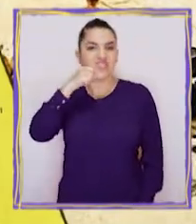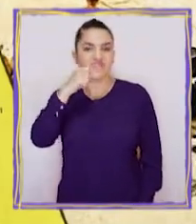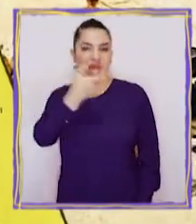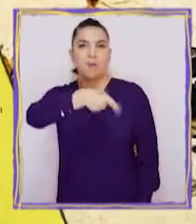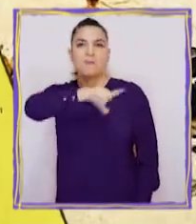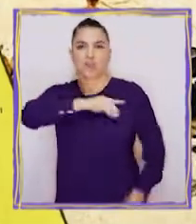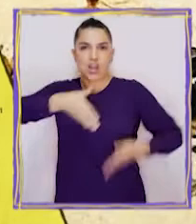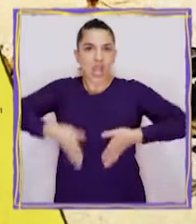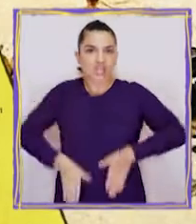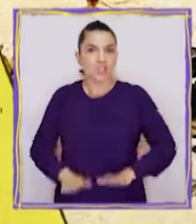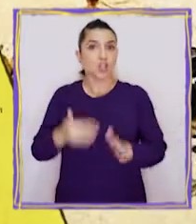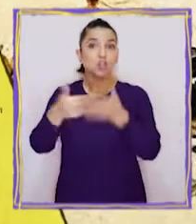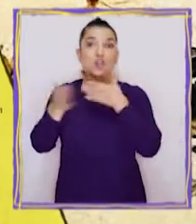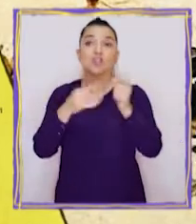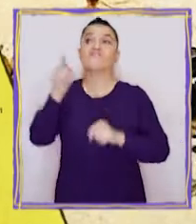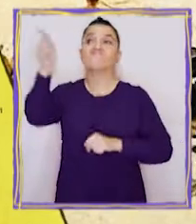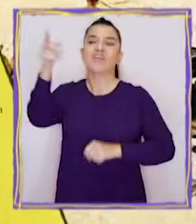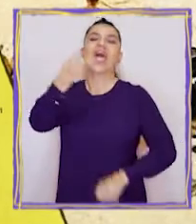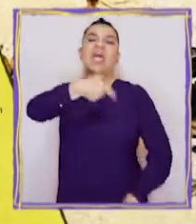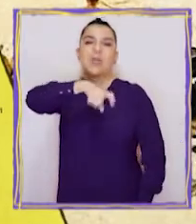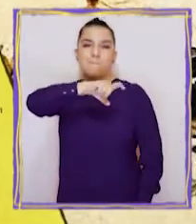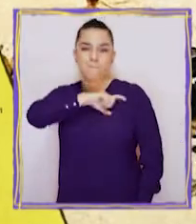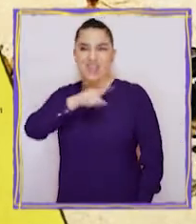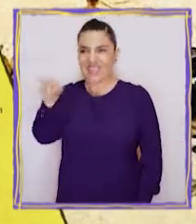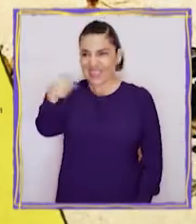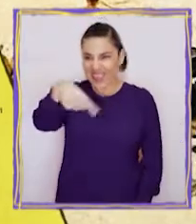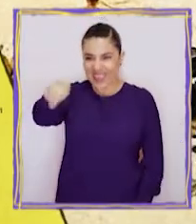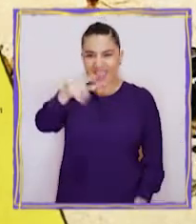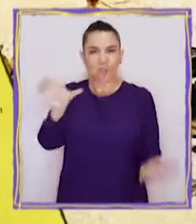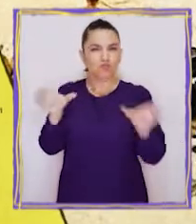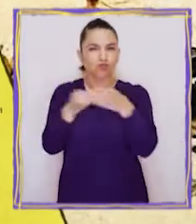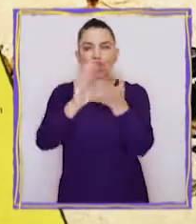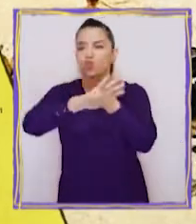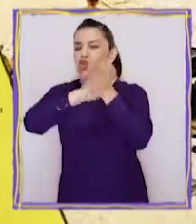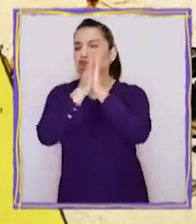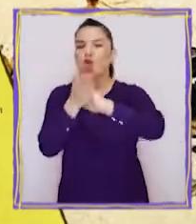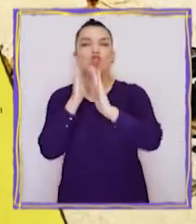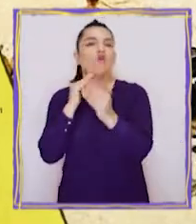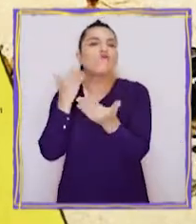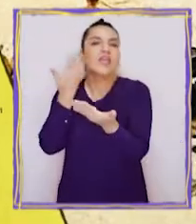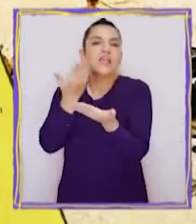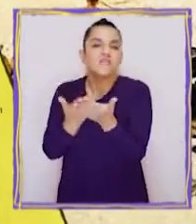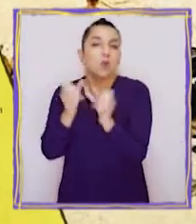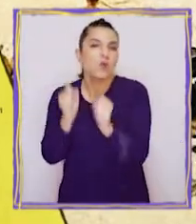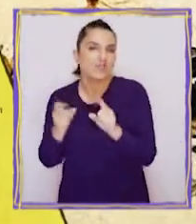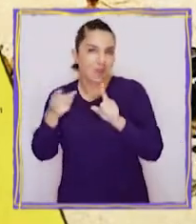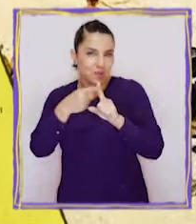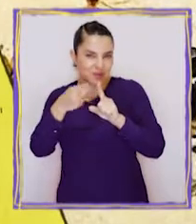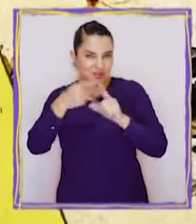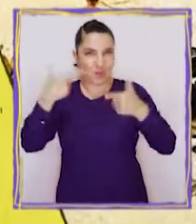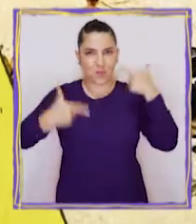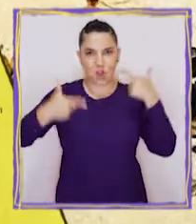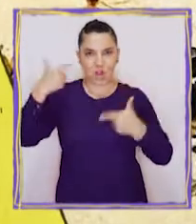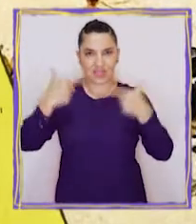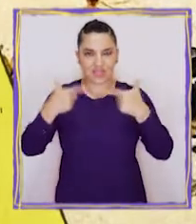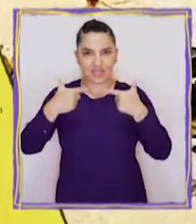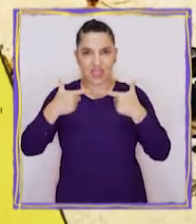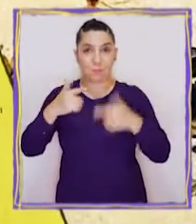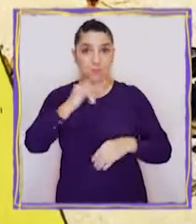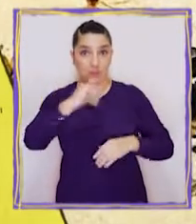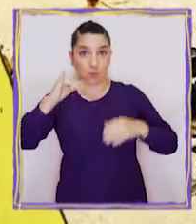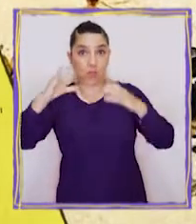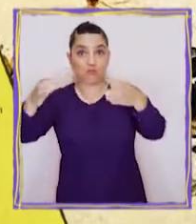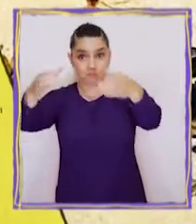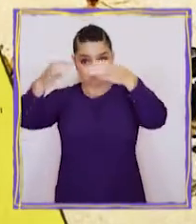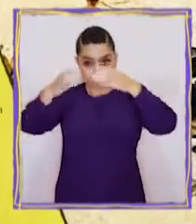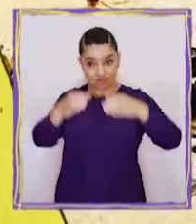los españoles nacidos en España. Estos tenían todos los beneficios y podían participar en la política.